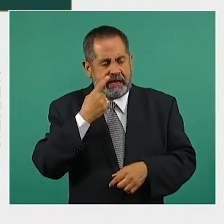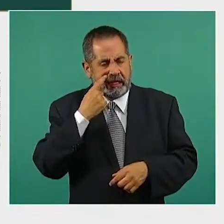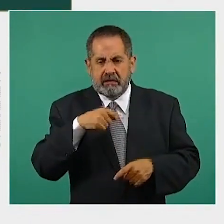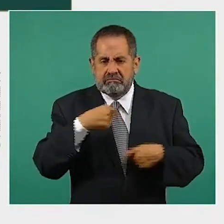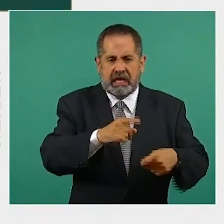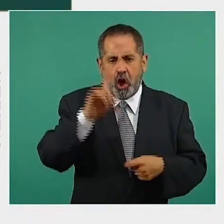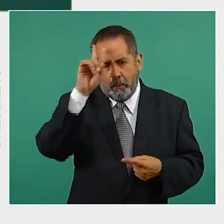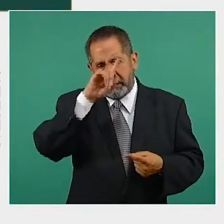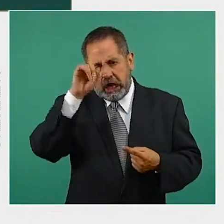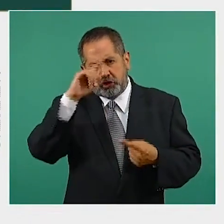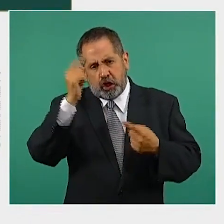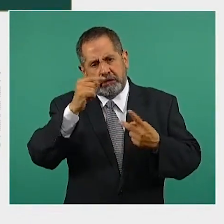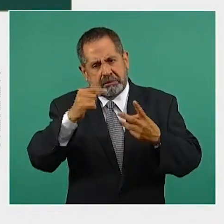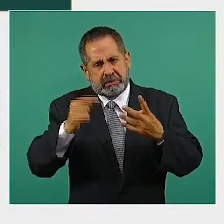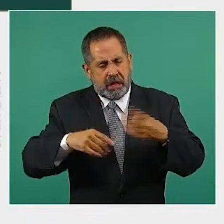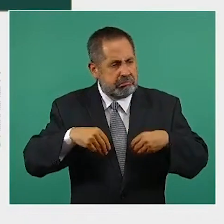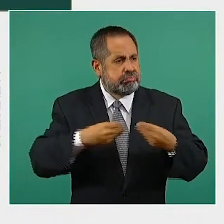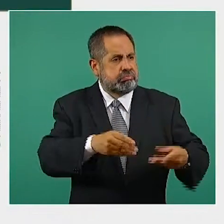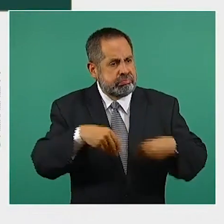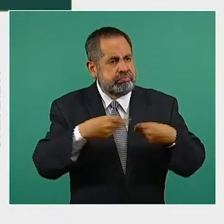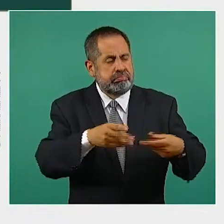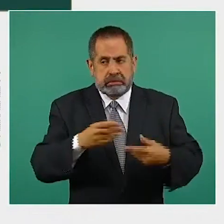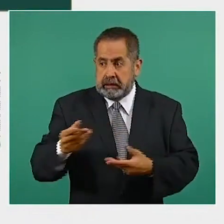muchas de estas recomendaciones